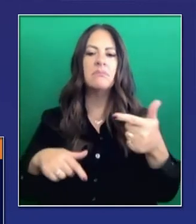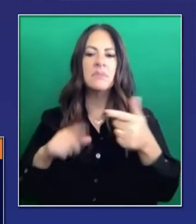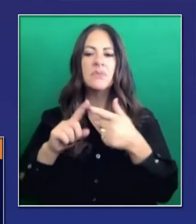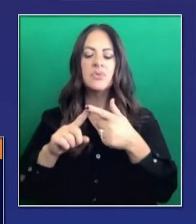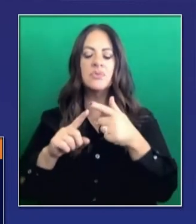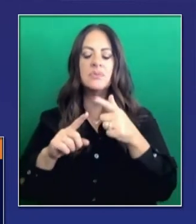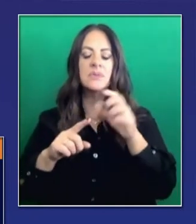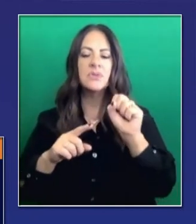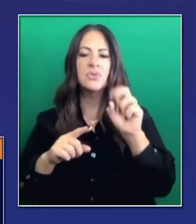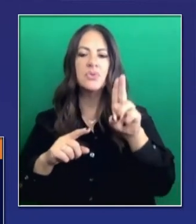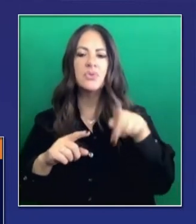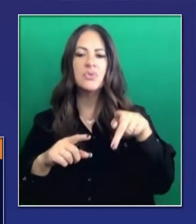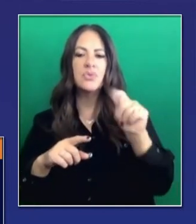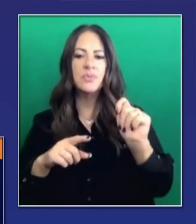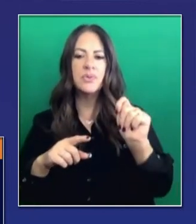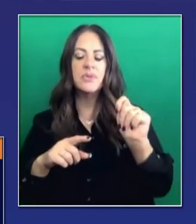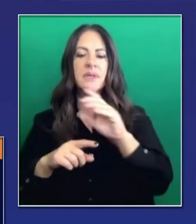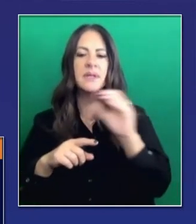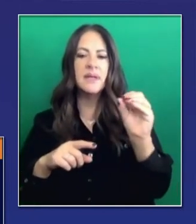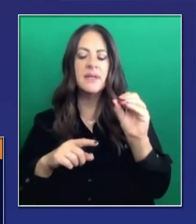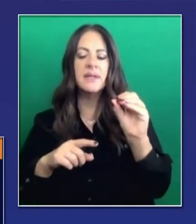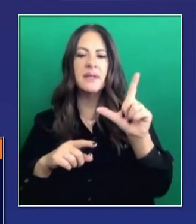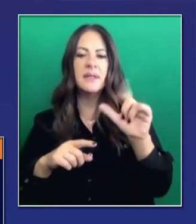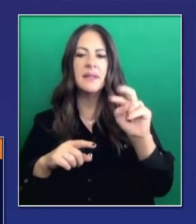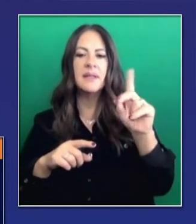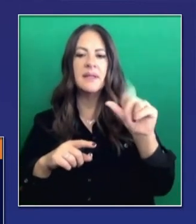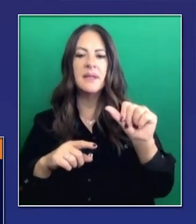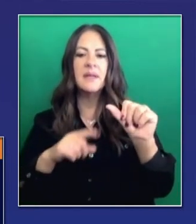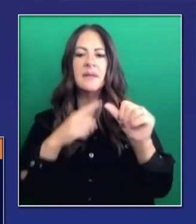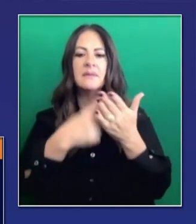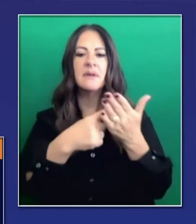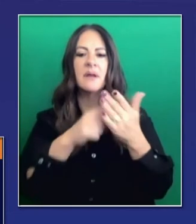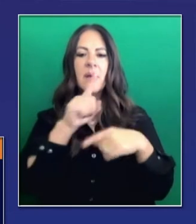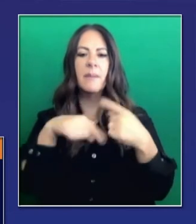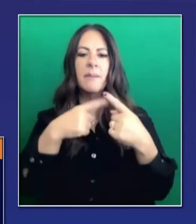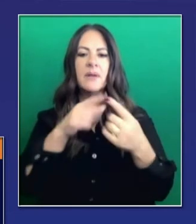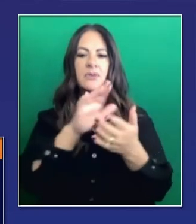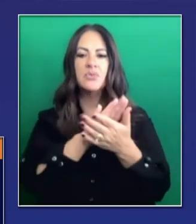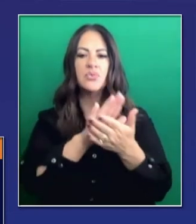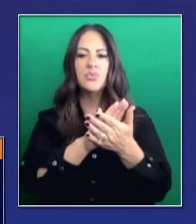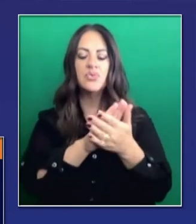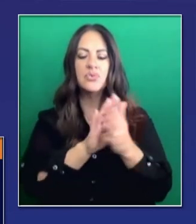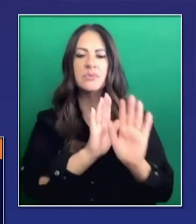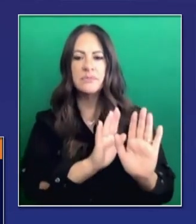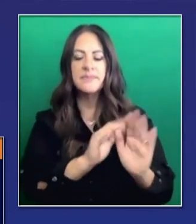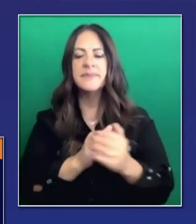condados que se encuentran en el nivel morado y lo que enfrentan al reabrir.